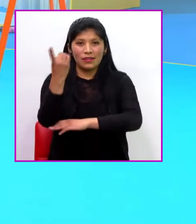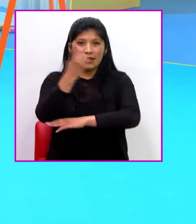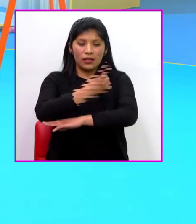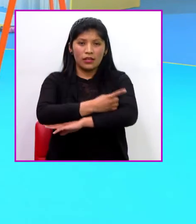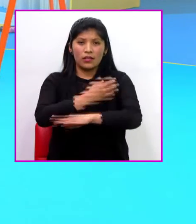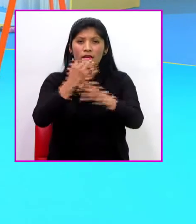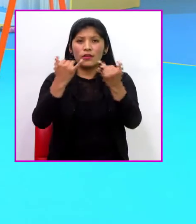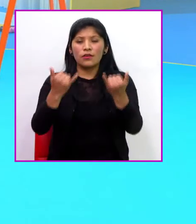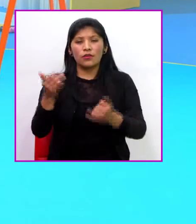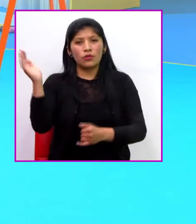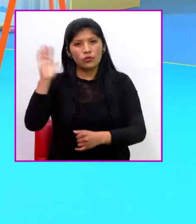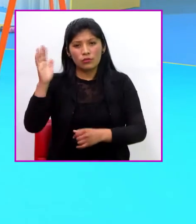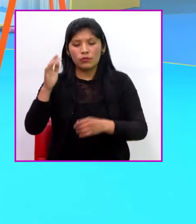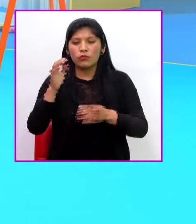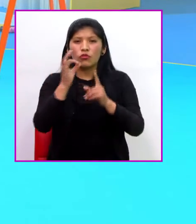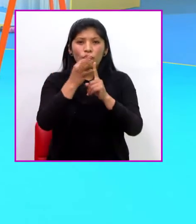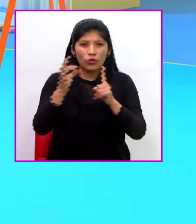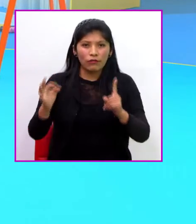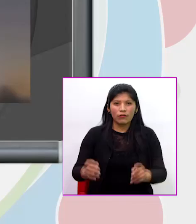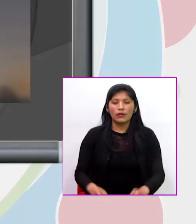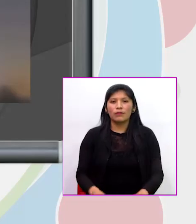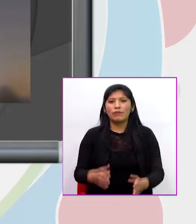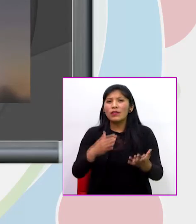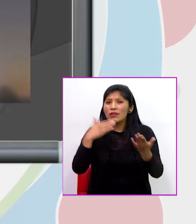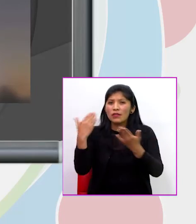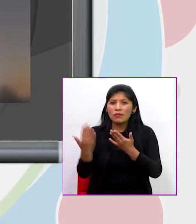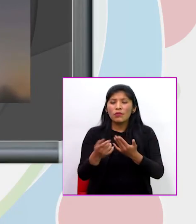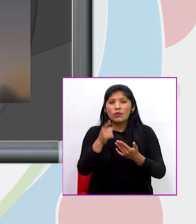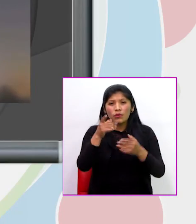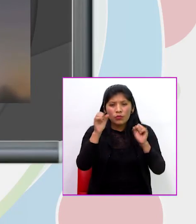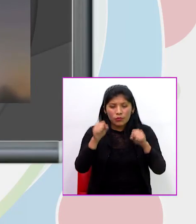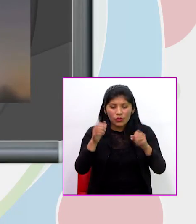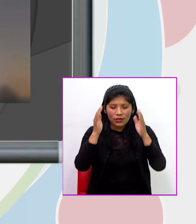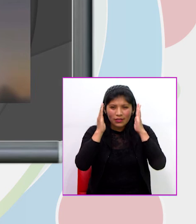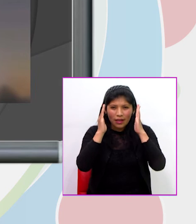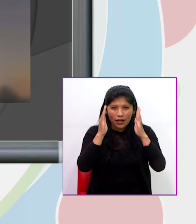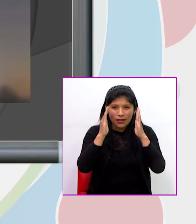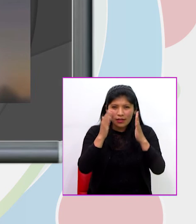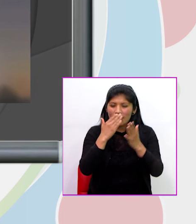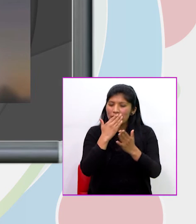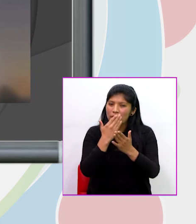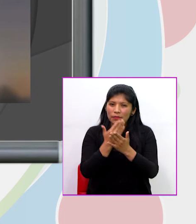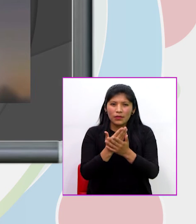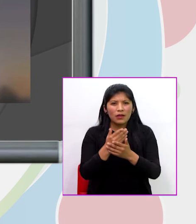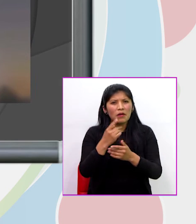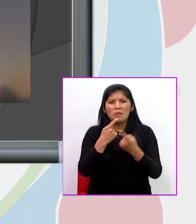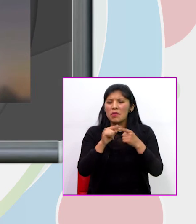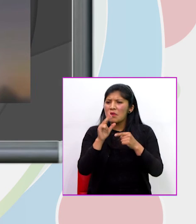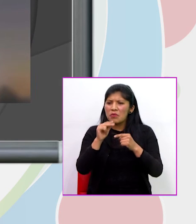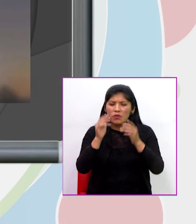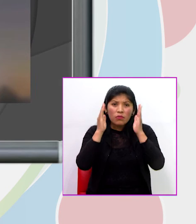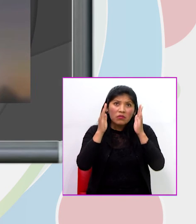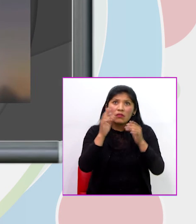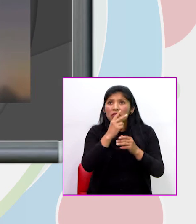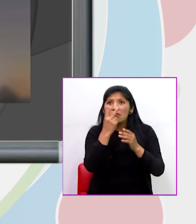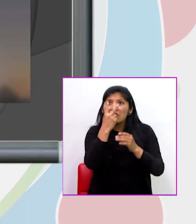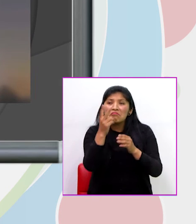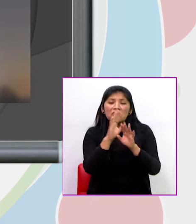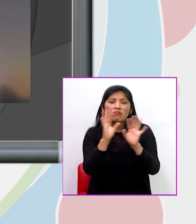nos despedimos con una frase. Te invito a que puedas escucharla, pero no te quedes en solo en escuchar la